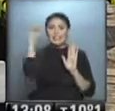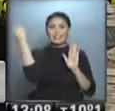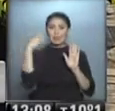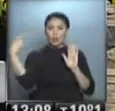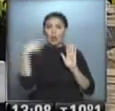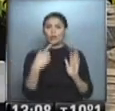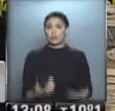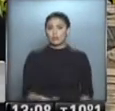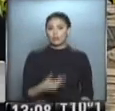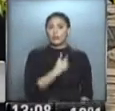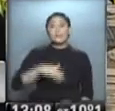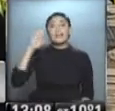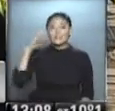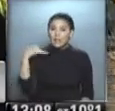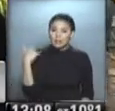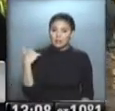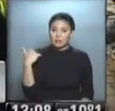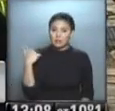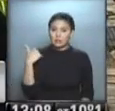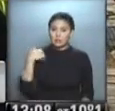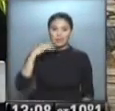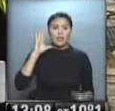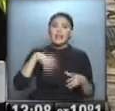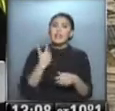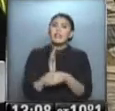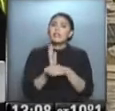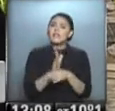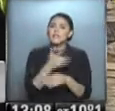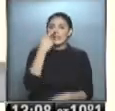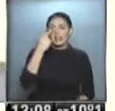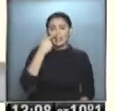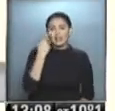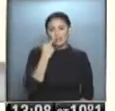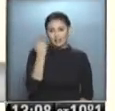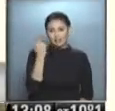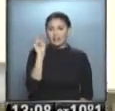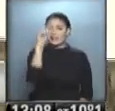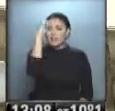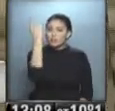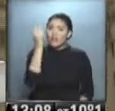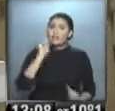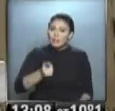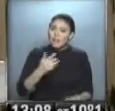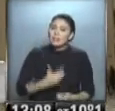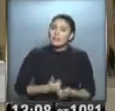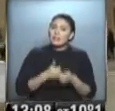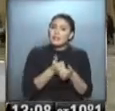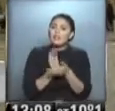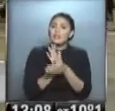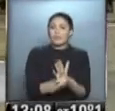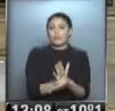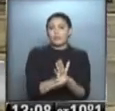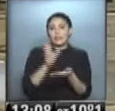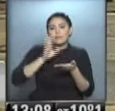internacional. La presidenta actúa en el marco de la defensa del interés nacional, de la defensa de la soberanía nacional y de la